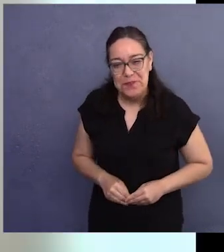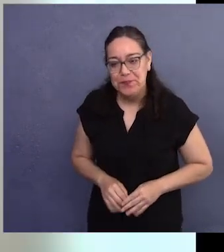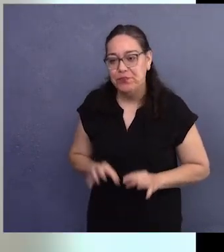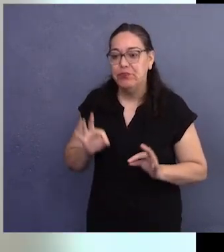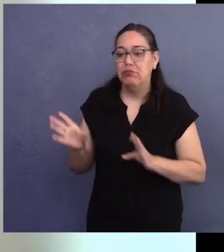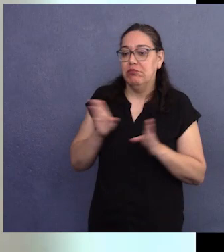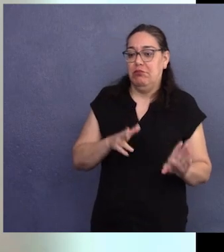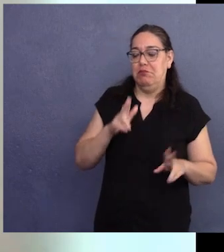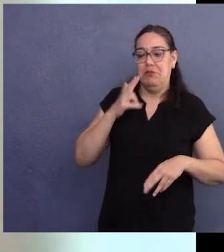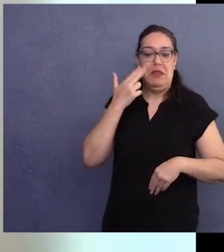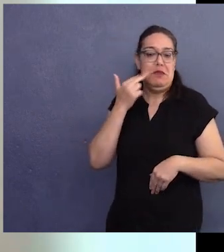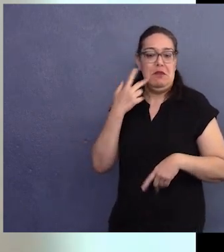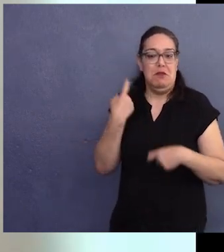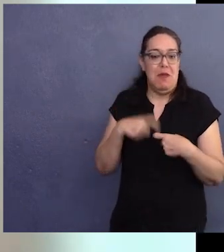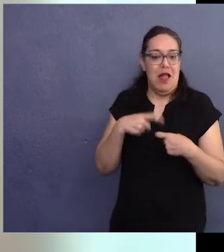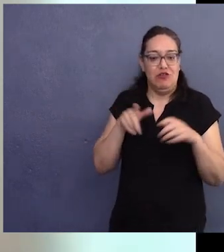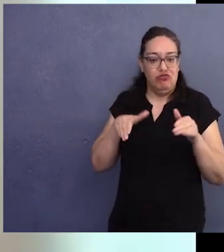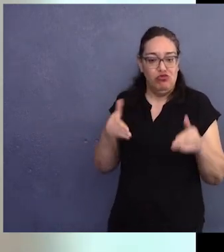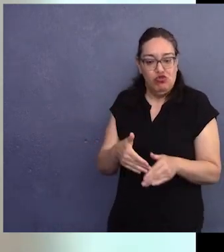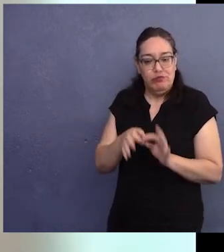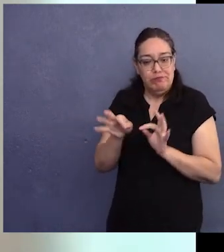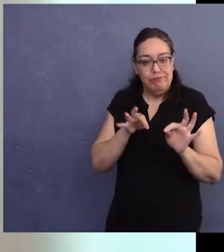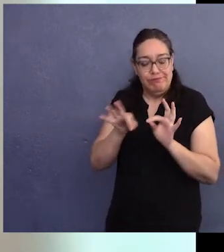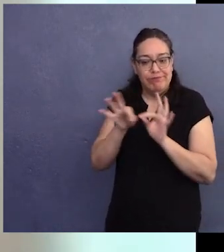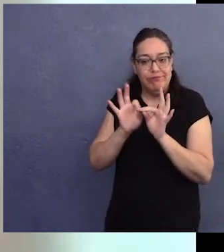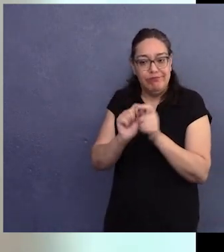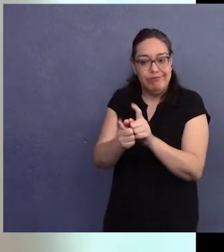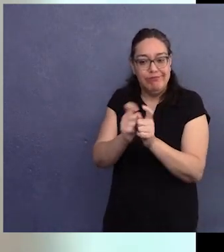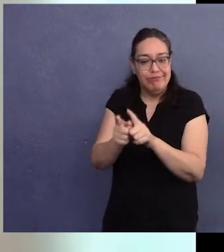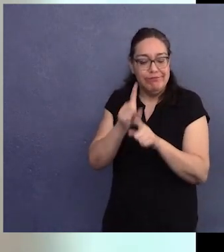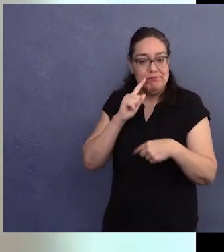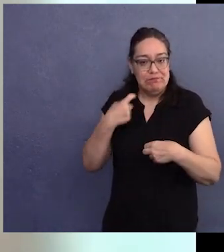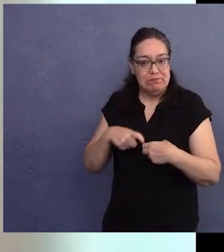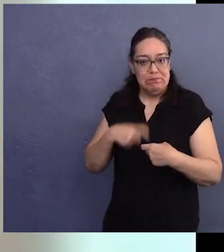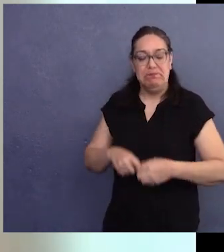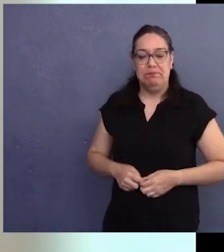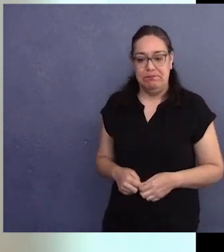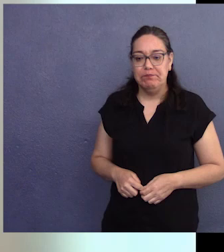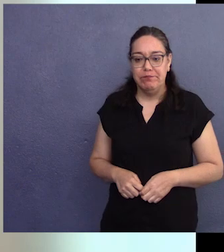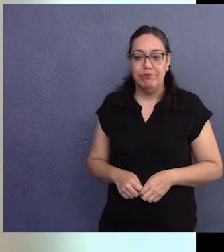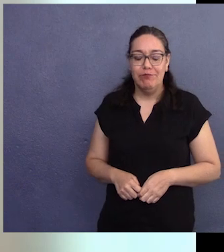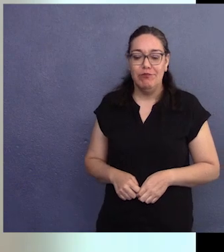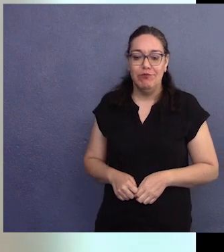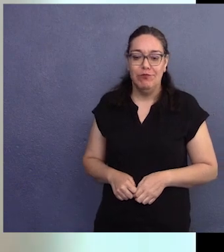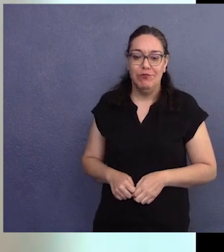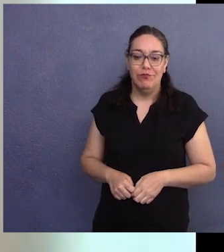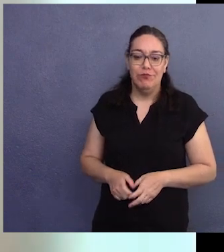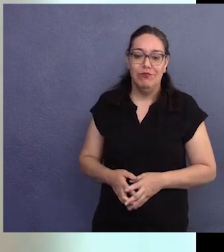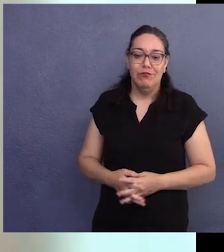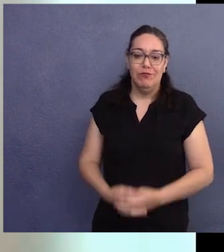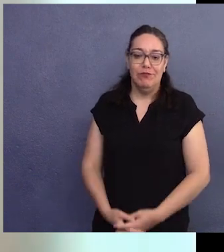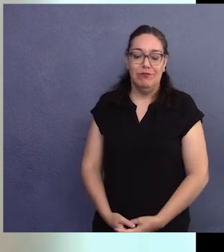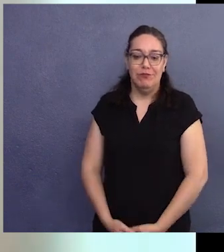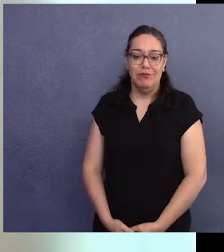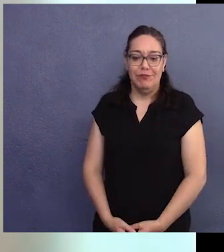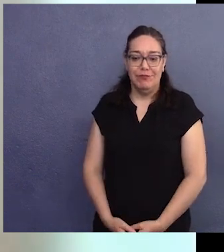Buenas tardes y muy bienvenidos a todos. Para aquellos que necesite interpretación, en unos momentos empezaremos con eso. En la